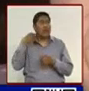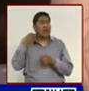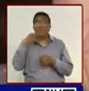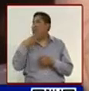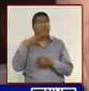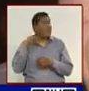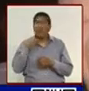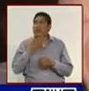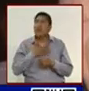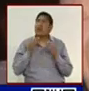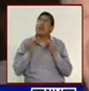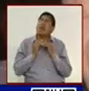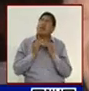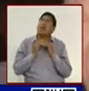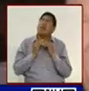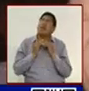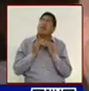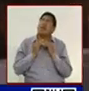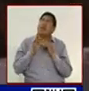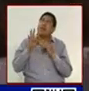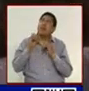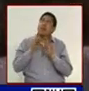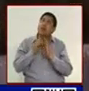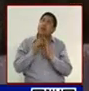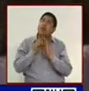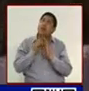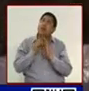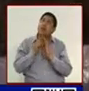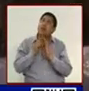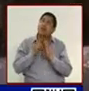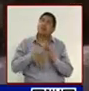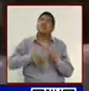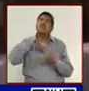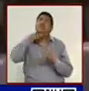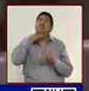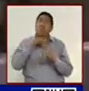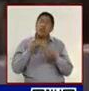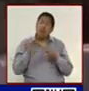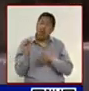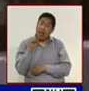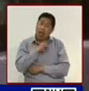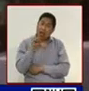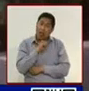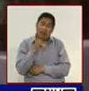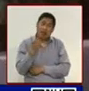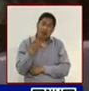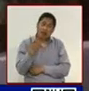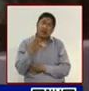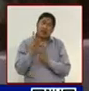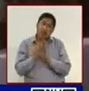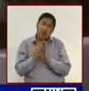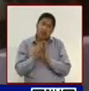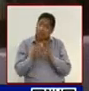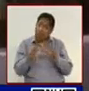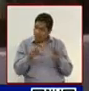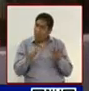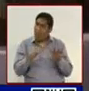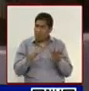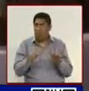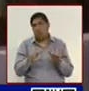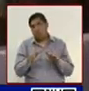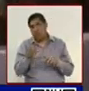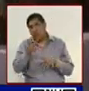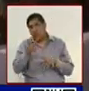Bolivia, no, hasta mi casa sería como casi 40 minutos. ¿Y hasta que se llene la movilidad, se llene rápido? 3 minutos. ¿Más o menos? Más o